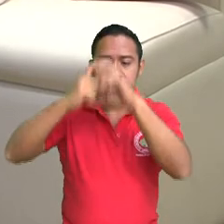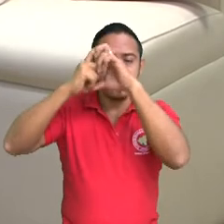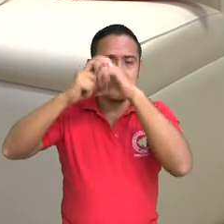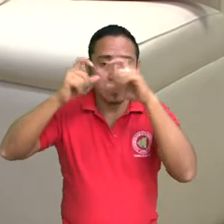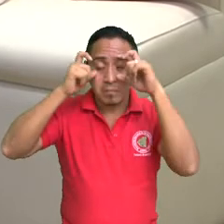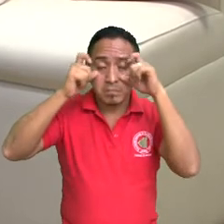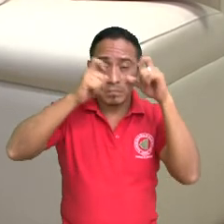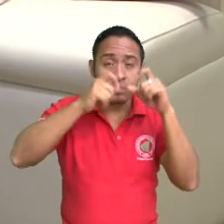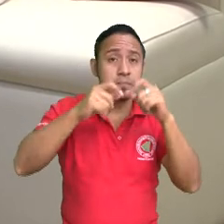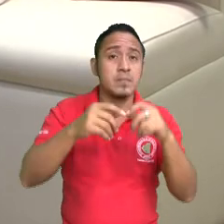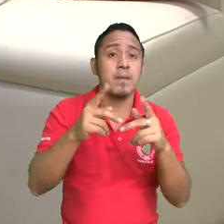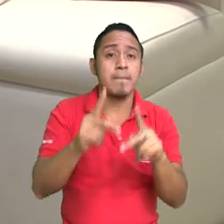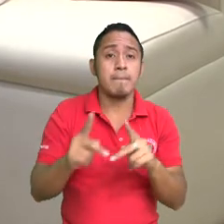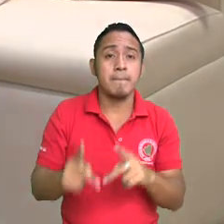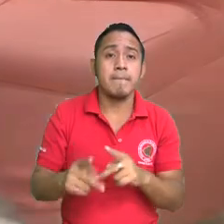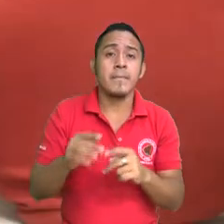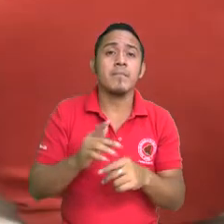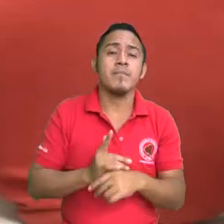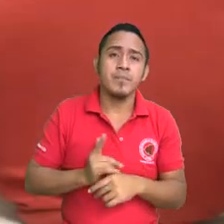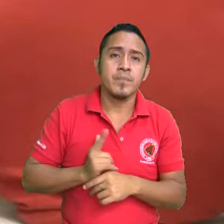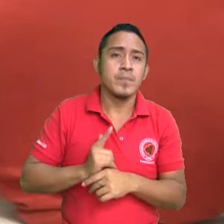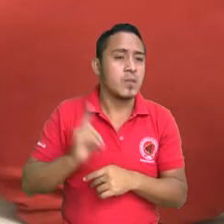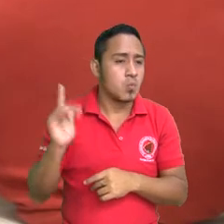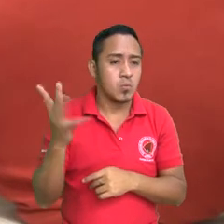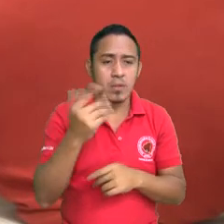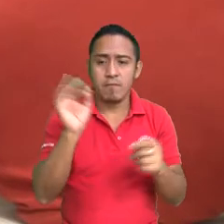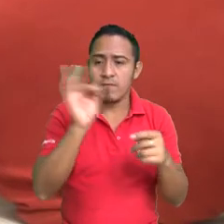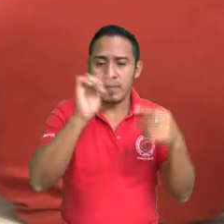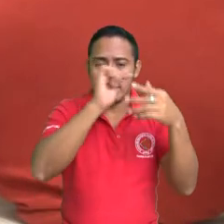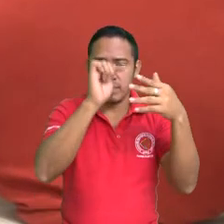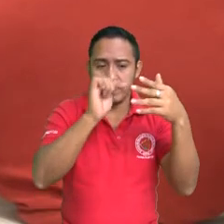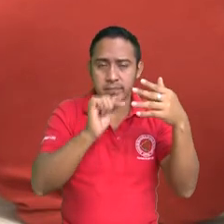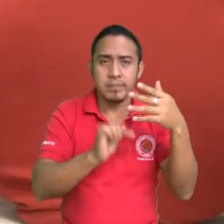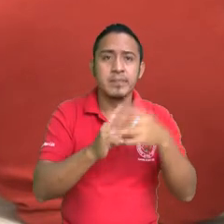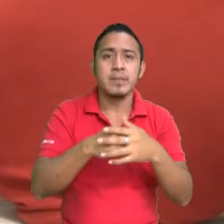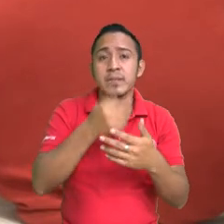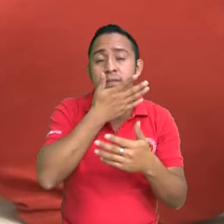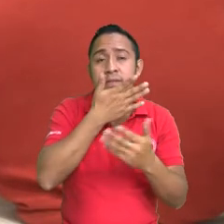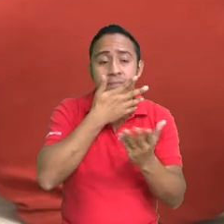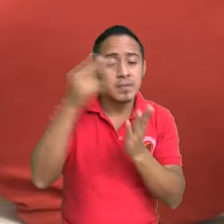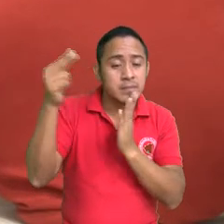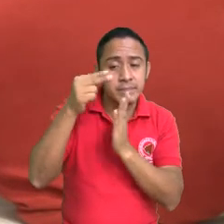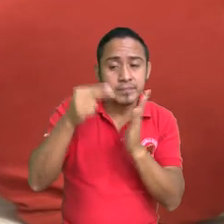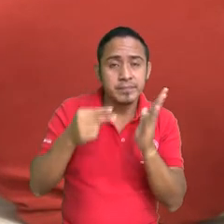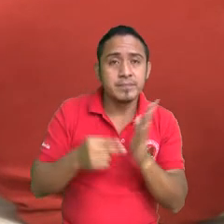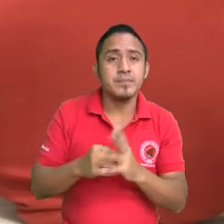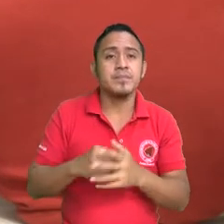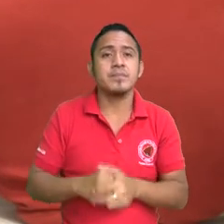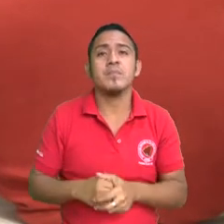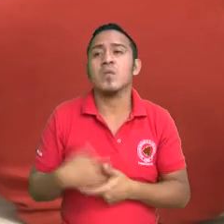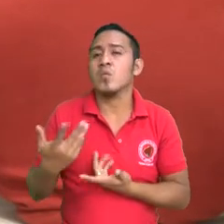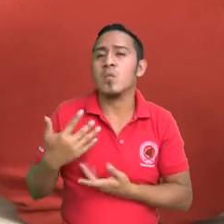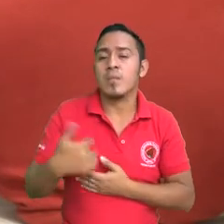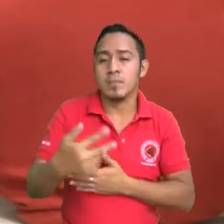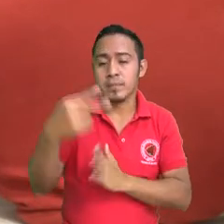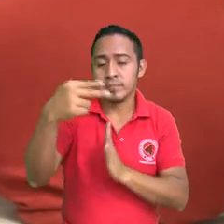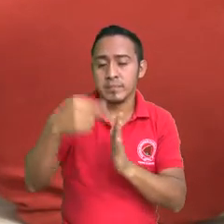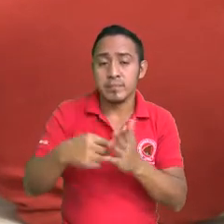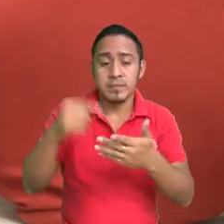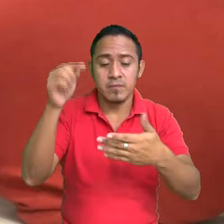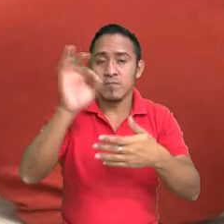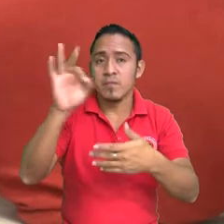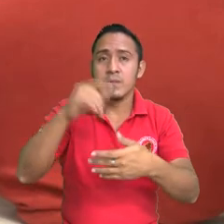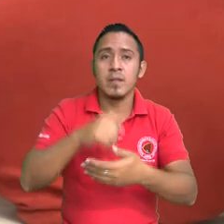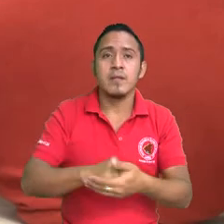en caso de los pacientes presbita, tenemos para todas las medidas. Cuando se les dificulte leer, se le dice cuál es su medida de lectura y